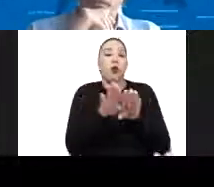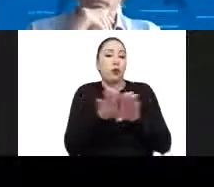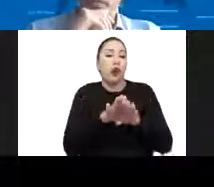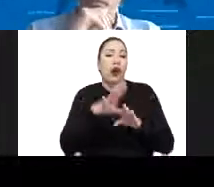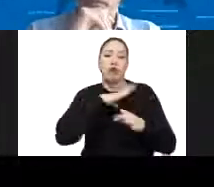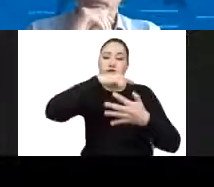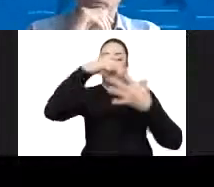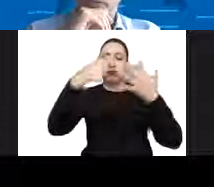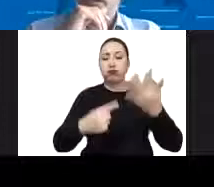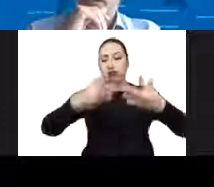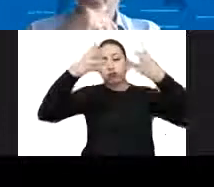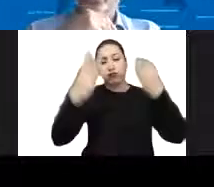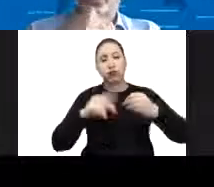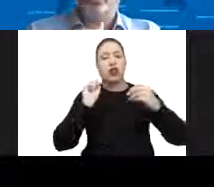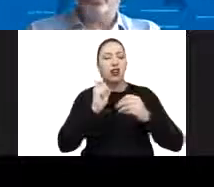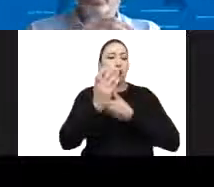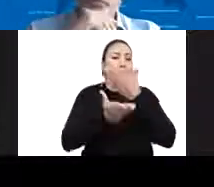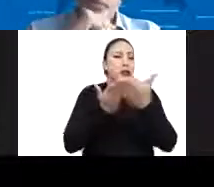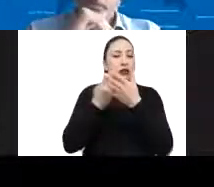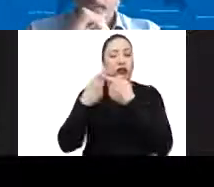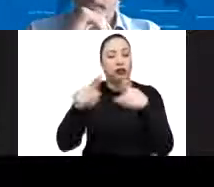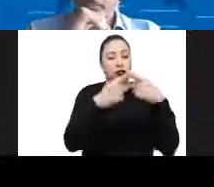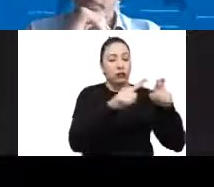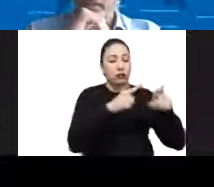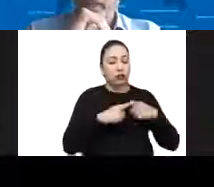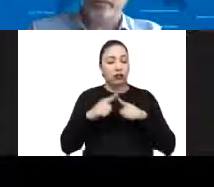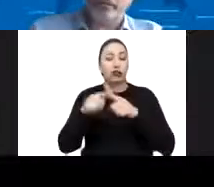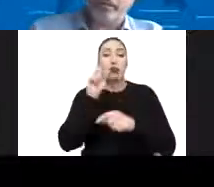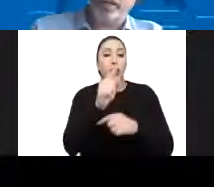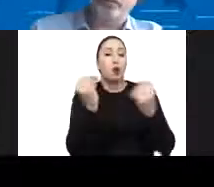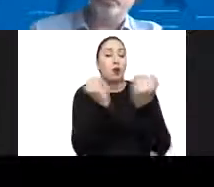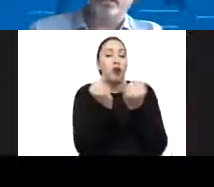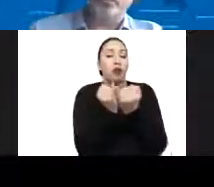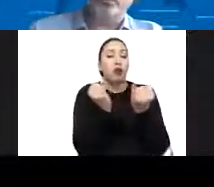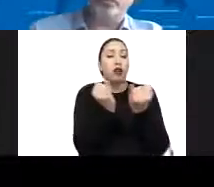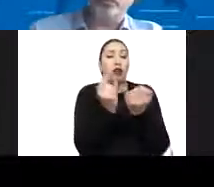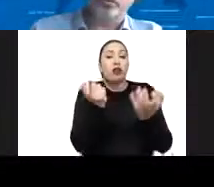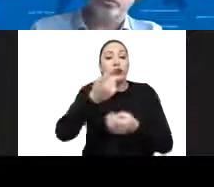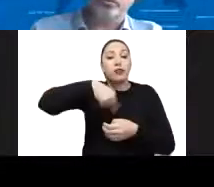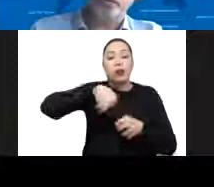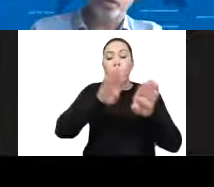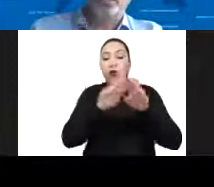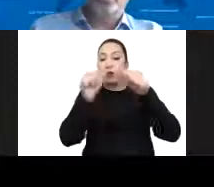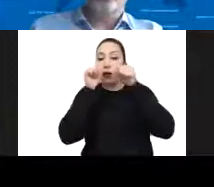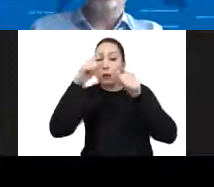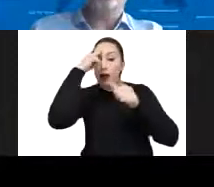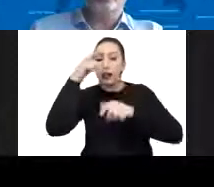diferentes combinaciones, y cuáles son las posibilidades que tenemos para priorizar esas inversiones.